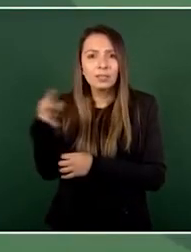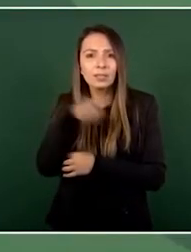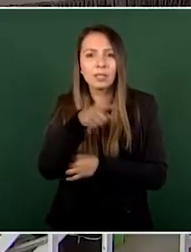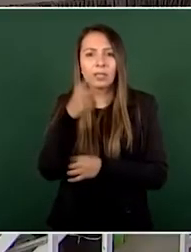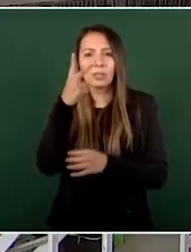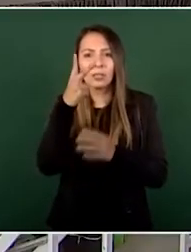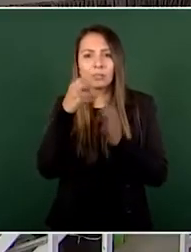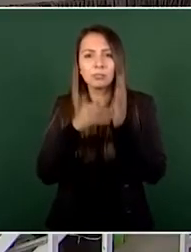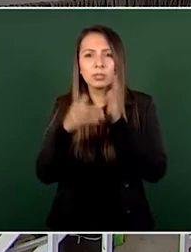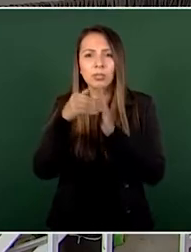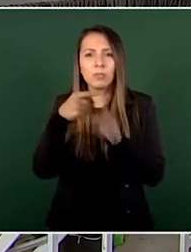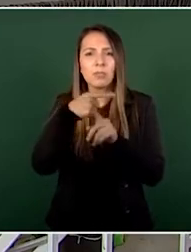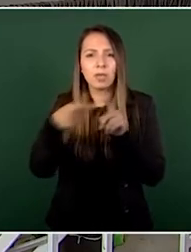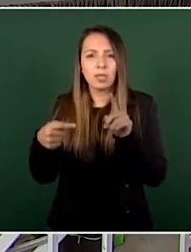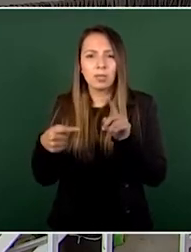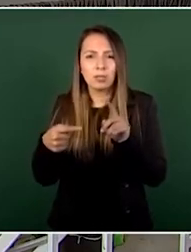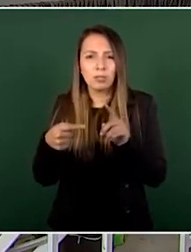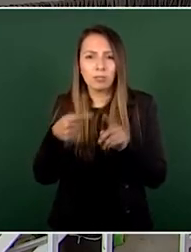2,500,000,